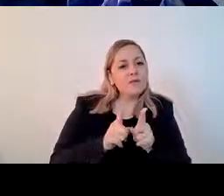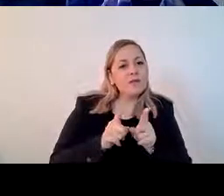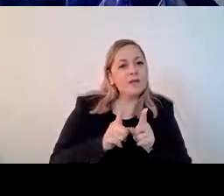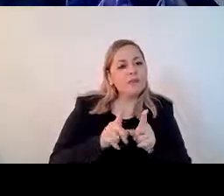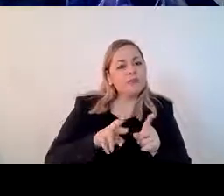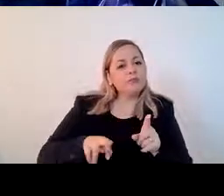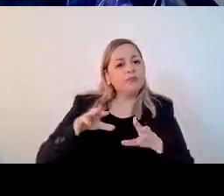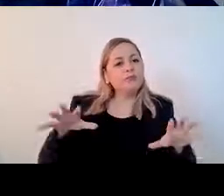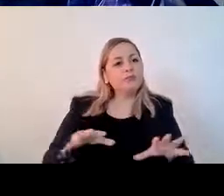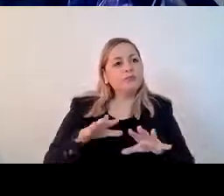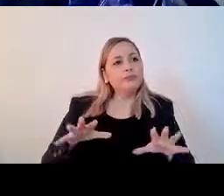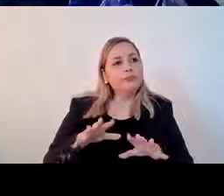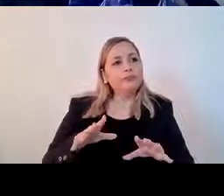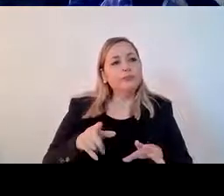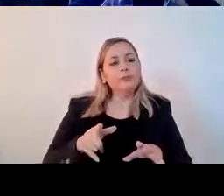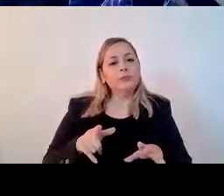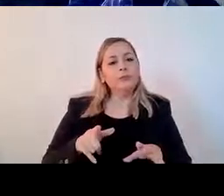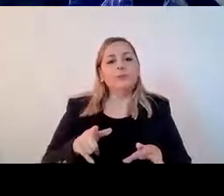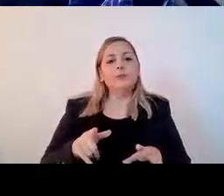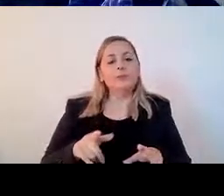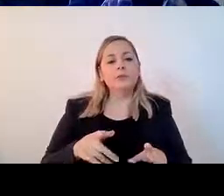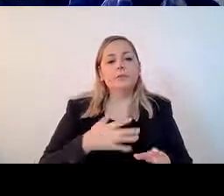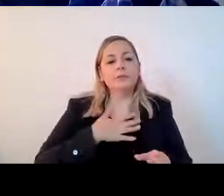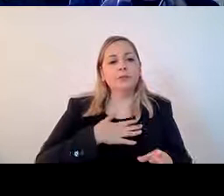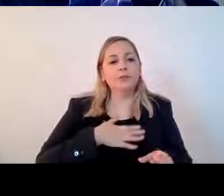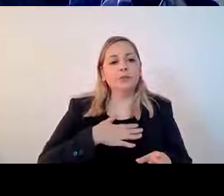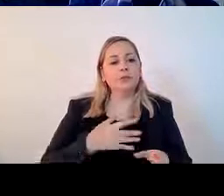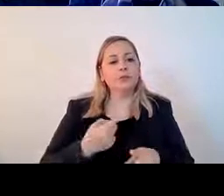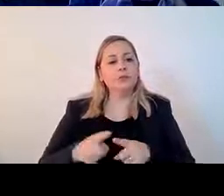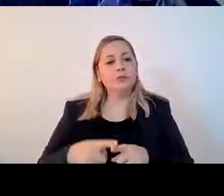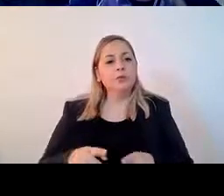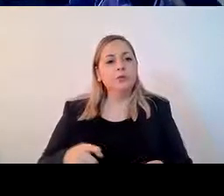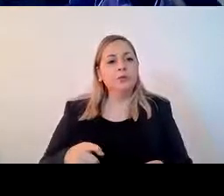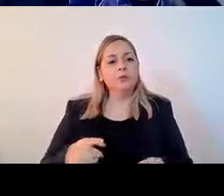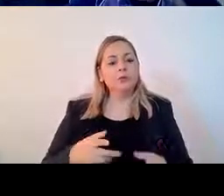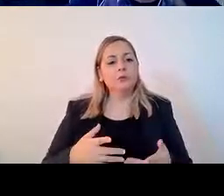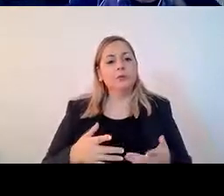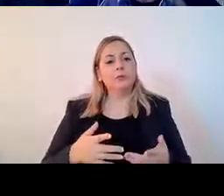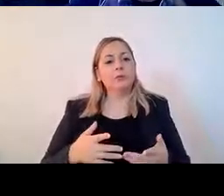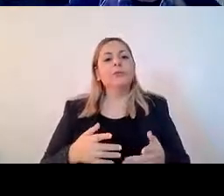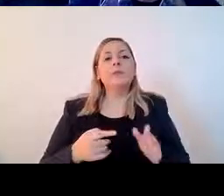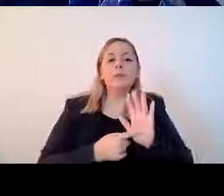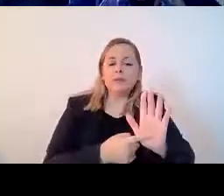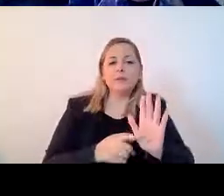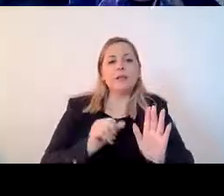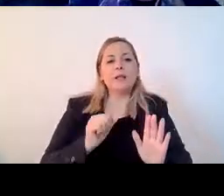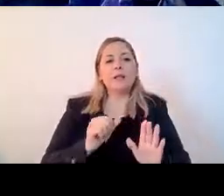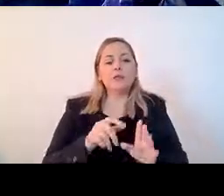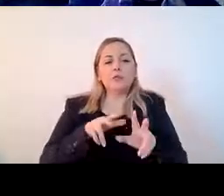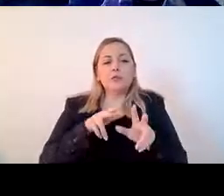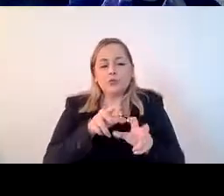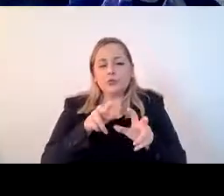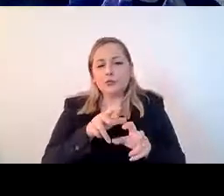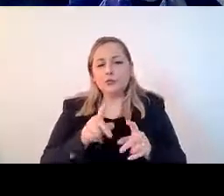reforzantes. Por eso, entonces, que les gusta la velocidad, los deportes riesgosos, a veces presentan adicciones de